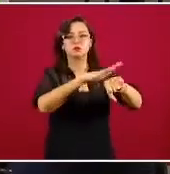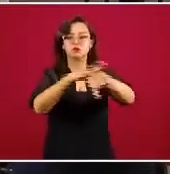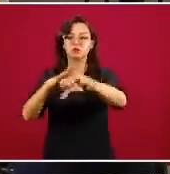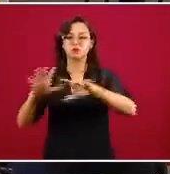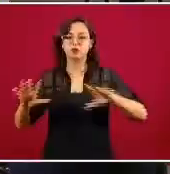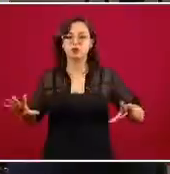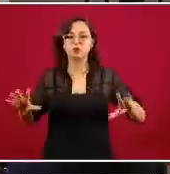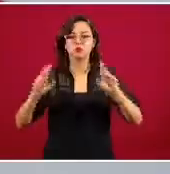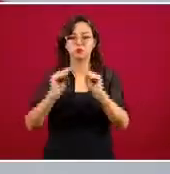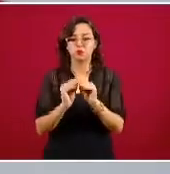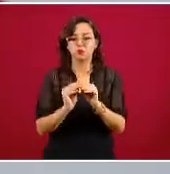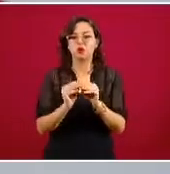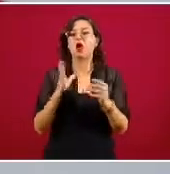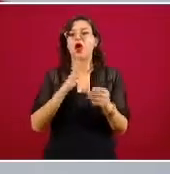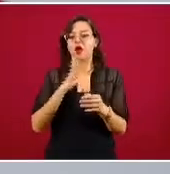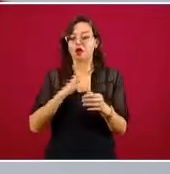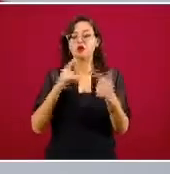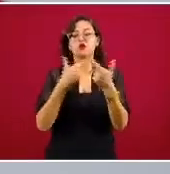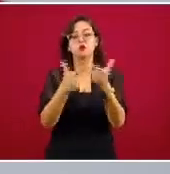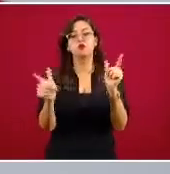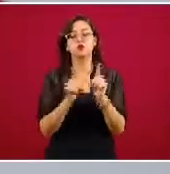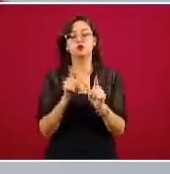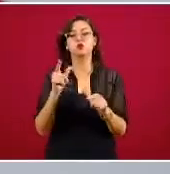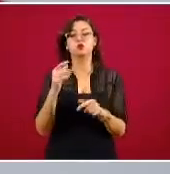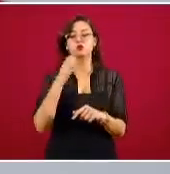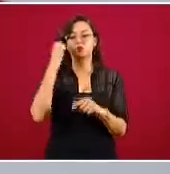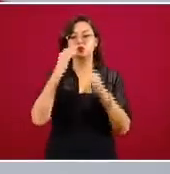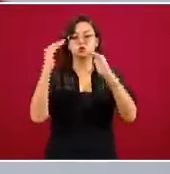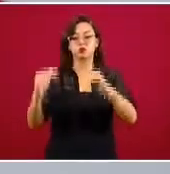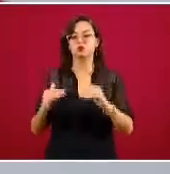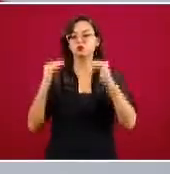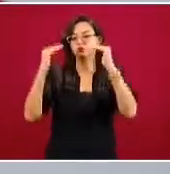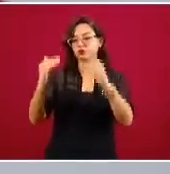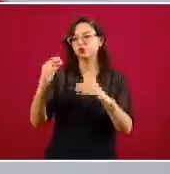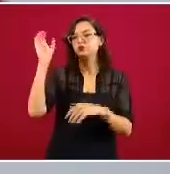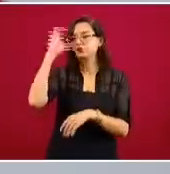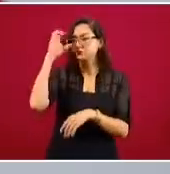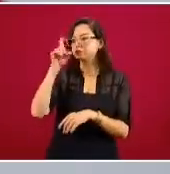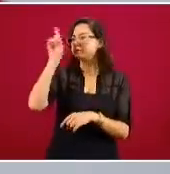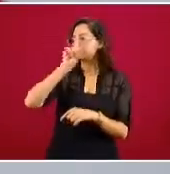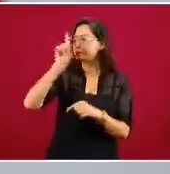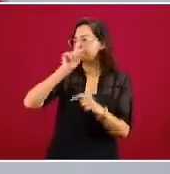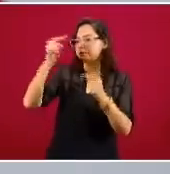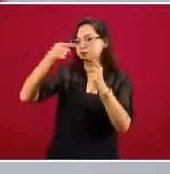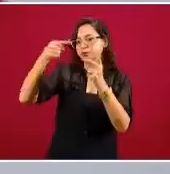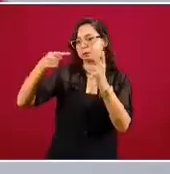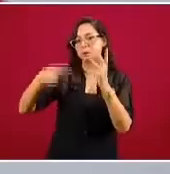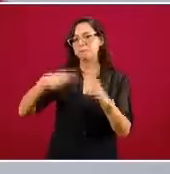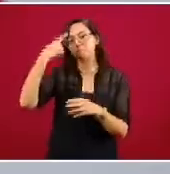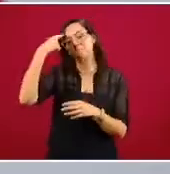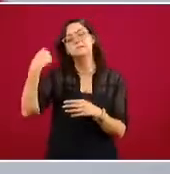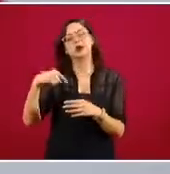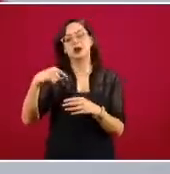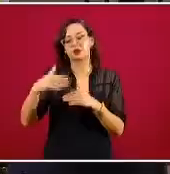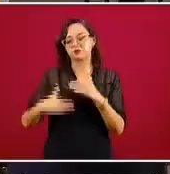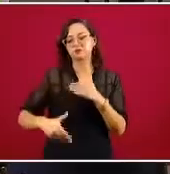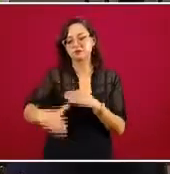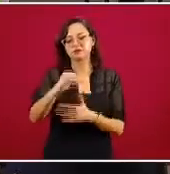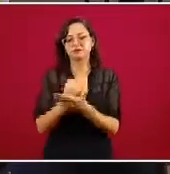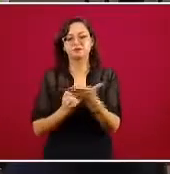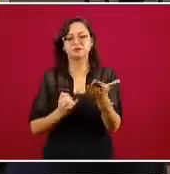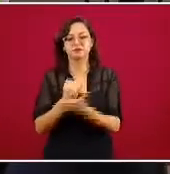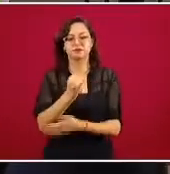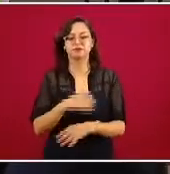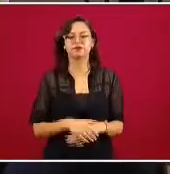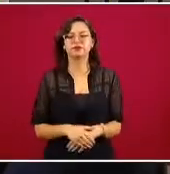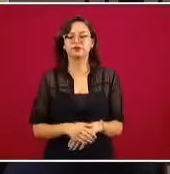enseguida mencionaré a distintos grupos académicos que han brindado la asesoría científica necesaria para tomar estas decisiones. Lo